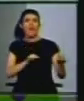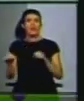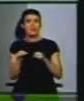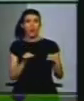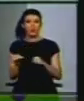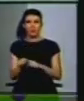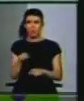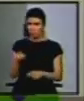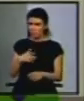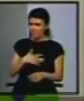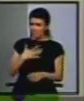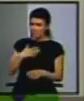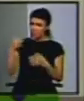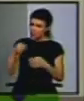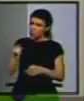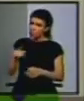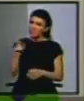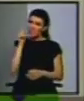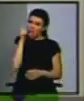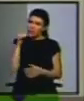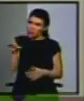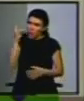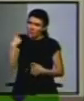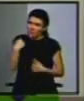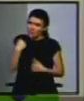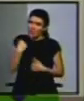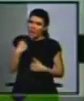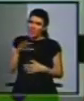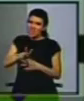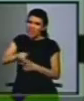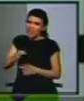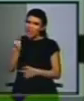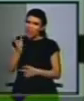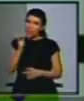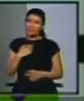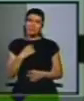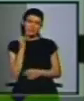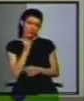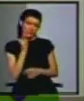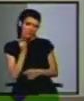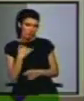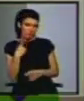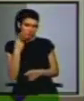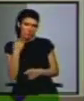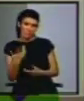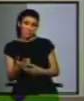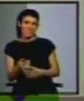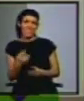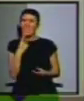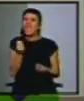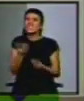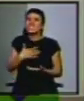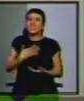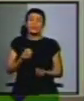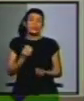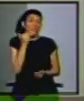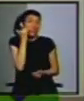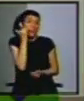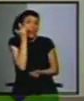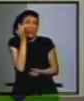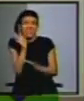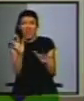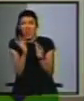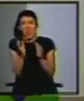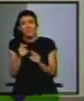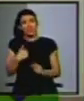como tal, como sí, delincuente, sí, sí, en un momento determinado? Sí, en un momento determinado, de todas maneras. ¿Qué le produce eso a usted? Me produce una vergüenza horrible, espantosa.